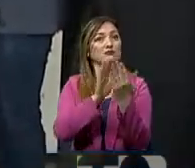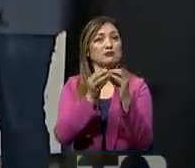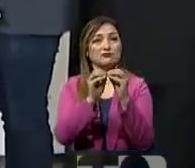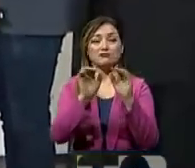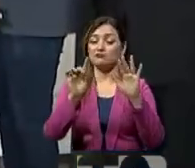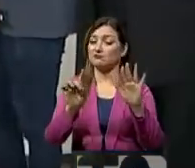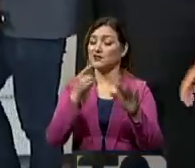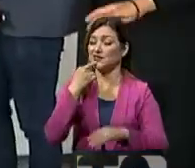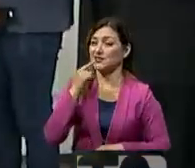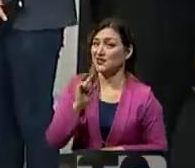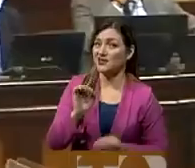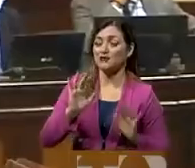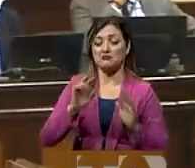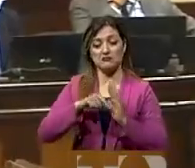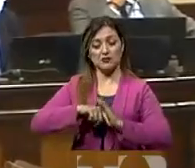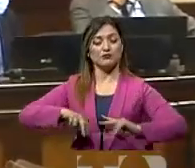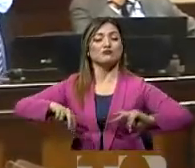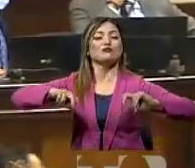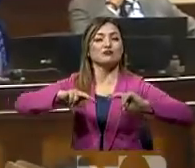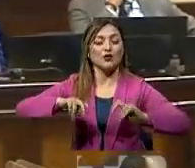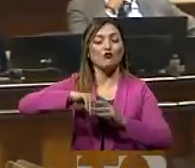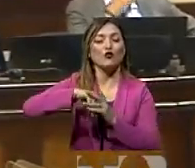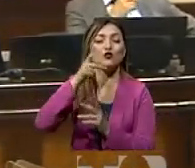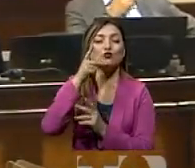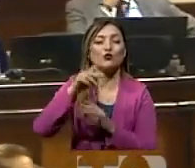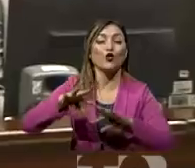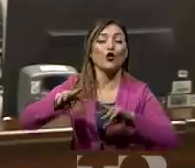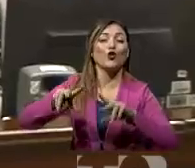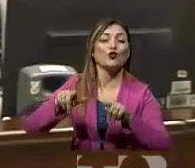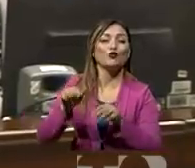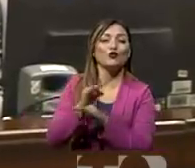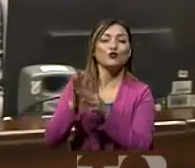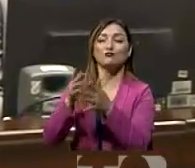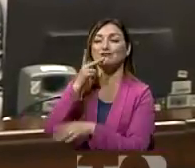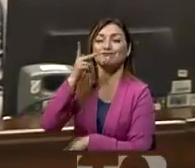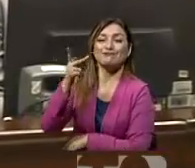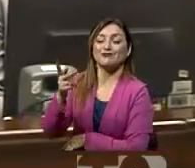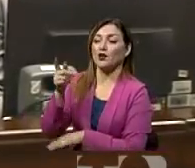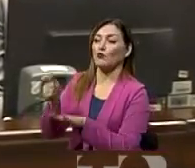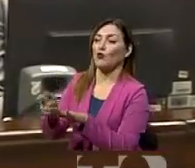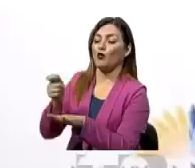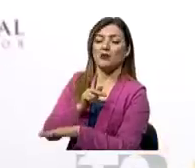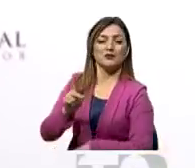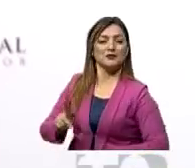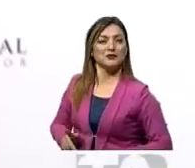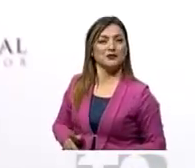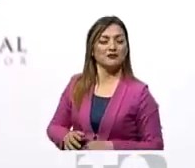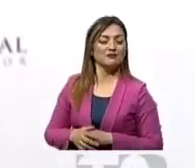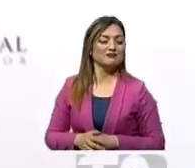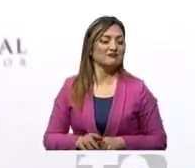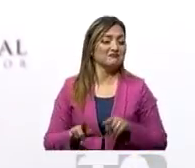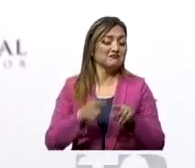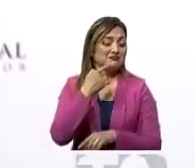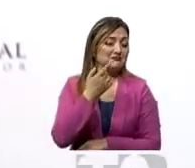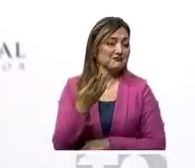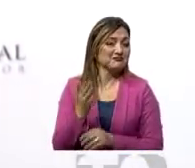socialcristianos incluso creen que se podría investigar un presunto peculado al utilizar a un funcionario público como abogado particular. Otros legisladores,